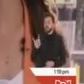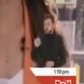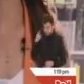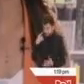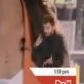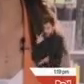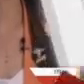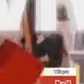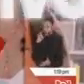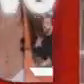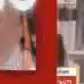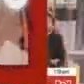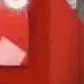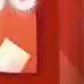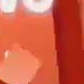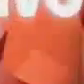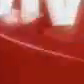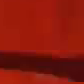maravillosa?